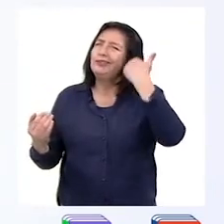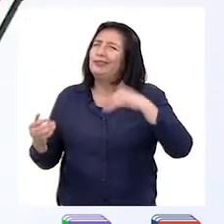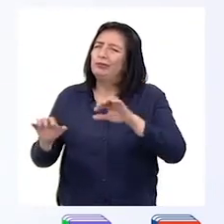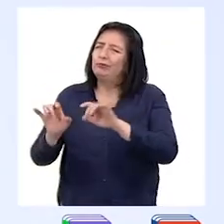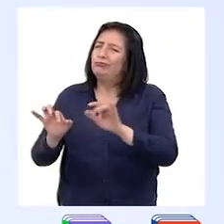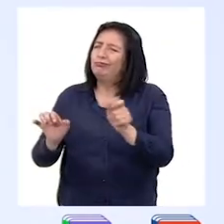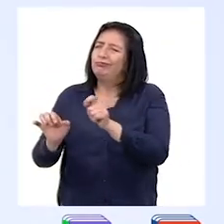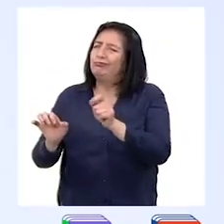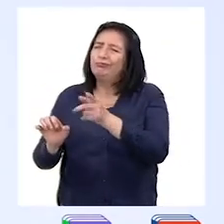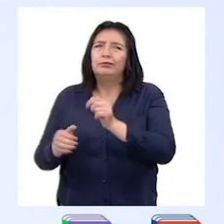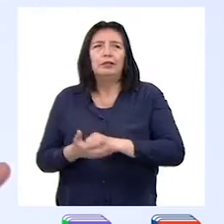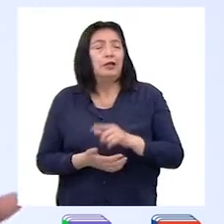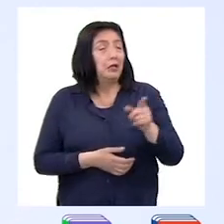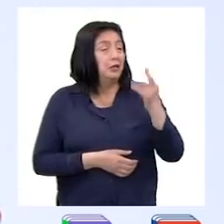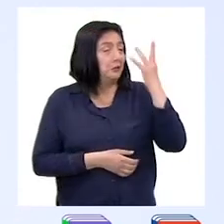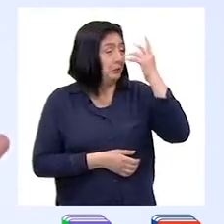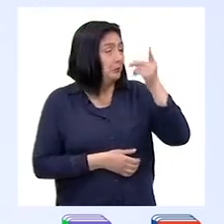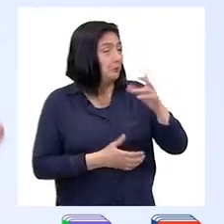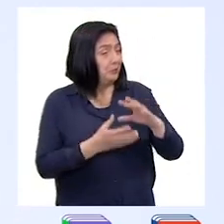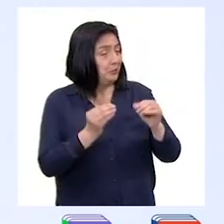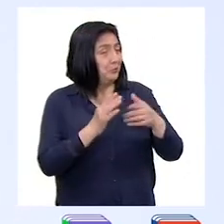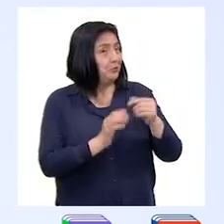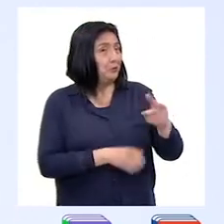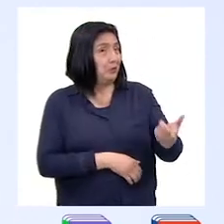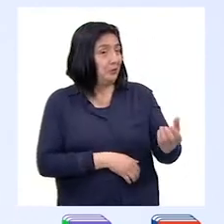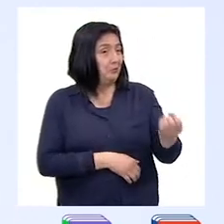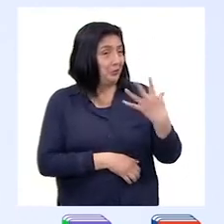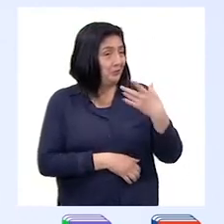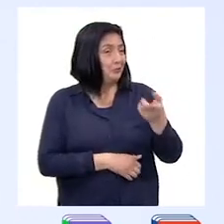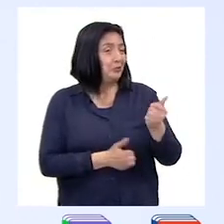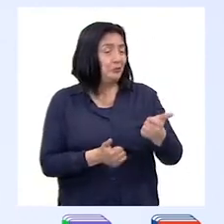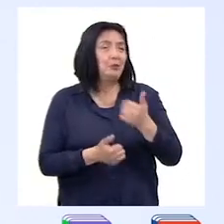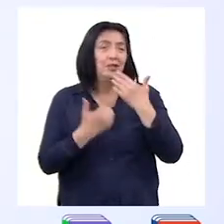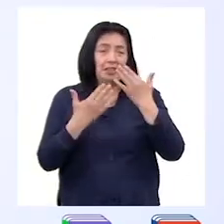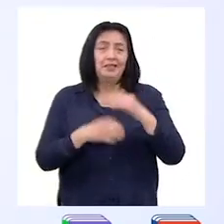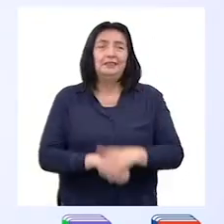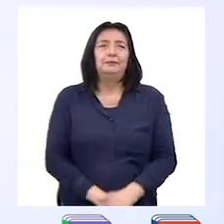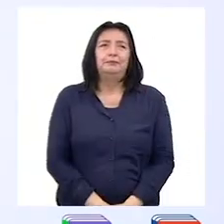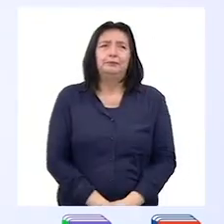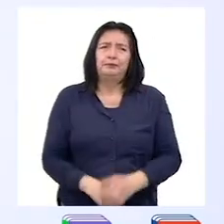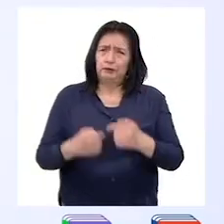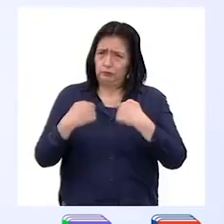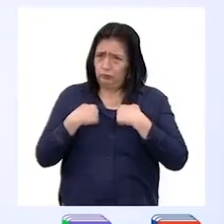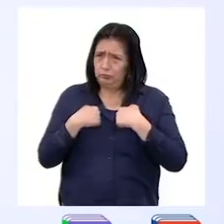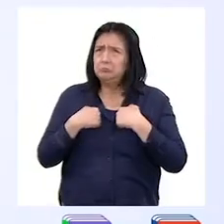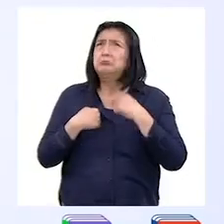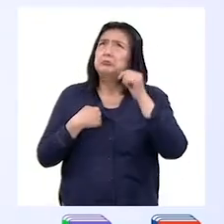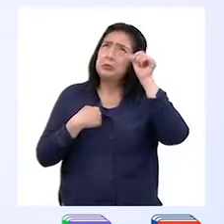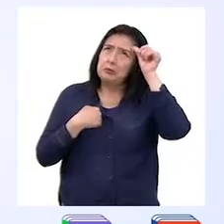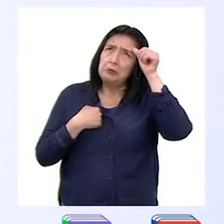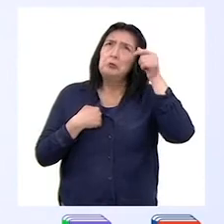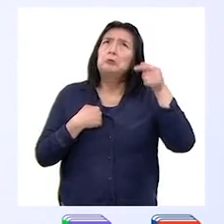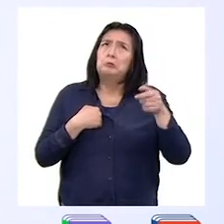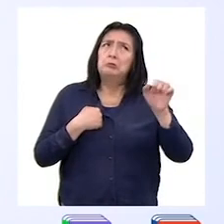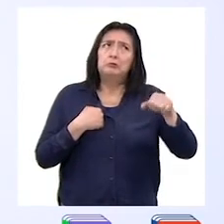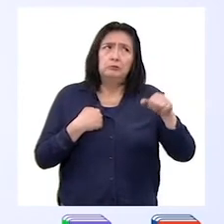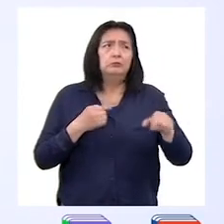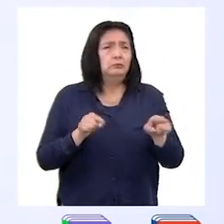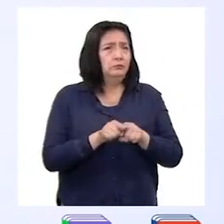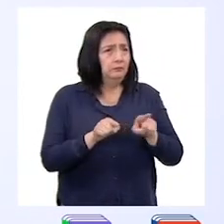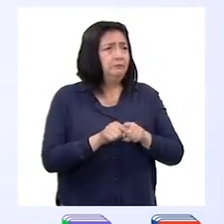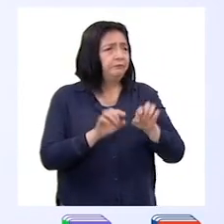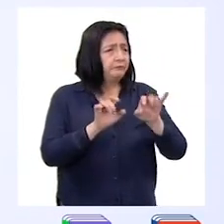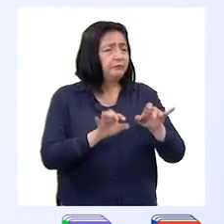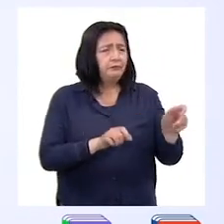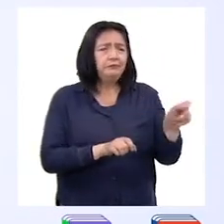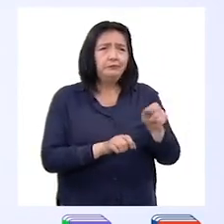de escribir. Qué bonita historia nos has contado, Patty. Muchas gracias. Yo también recuerdo haber tenido una máquina de